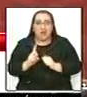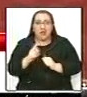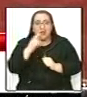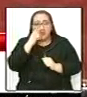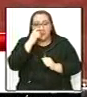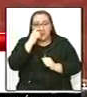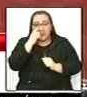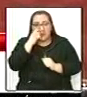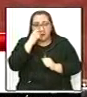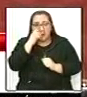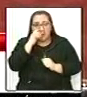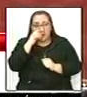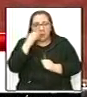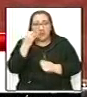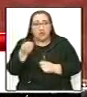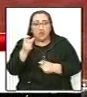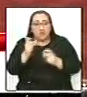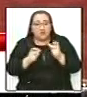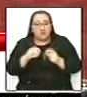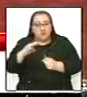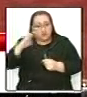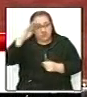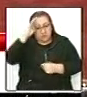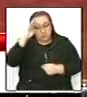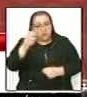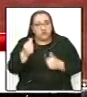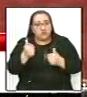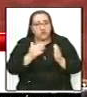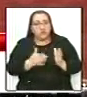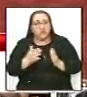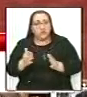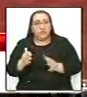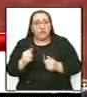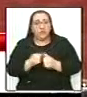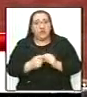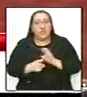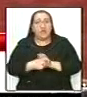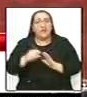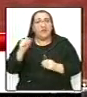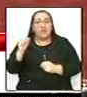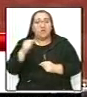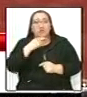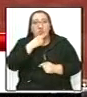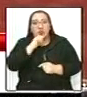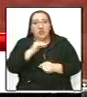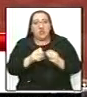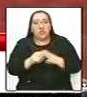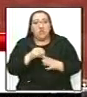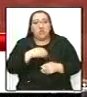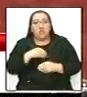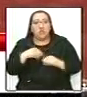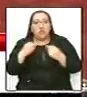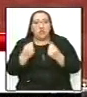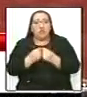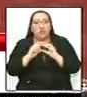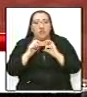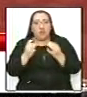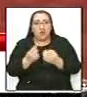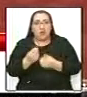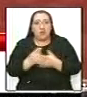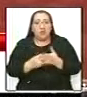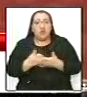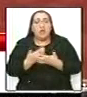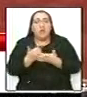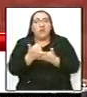existencia de personal policial debidamente capacitado en materia de derecho de las mujeres y de los integrantes del grupo familiar, a fin de